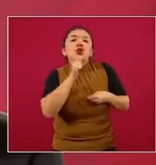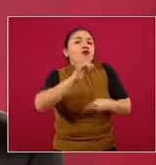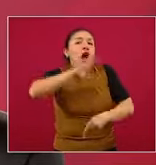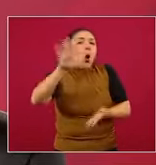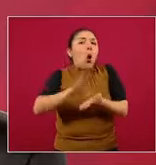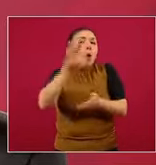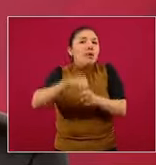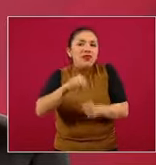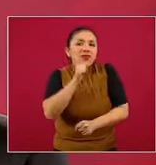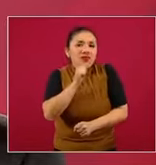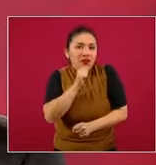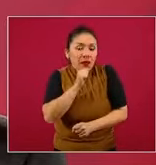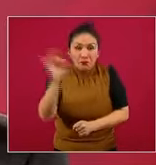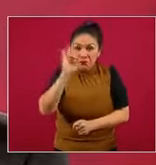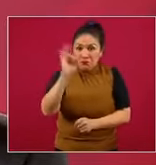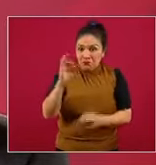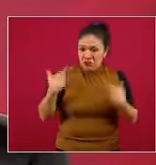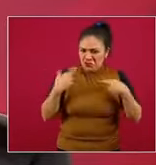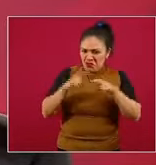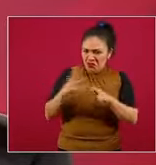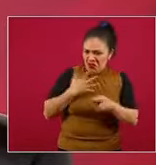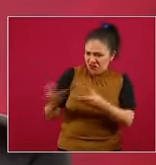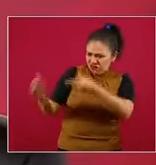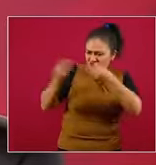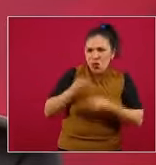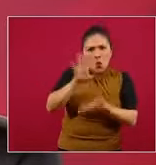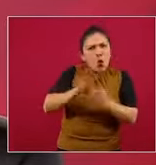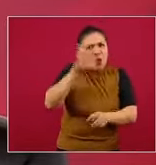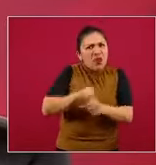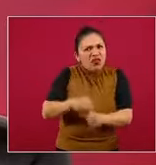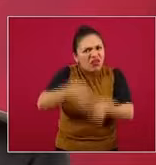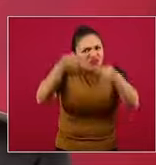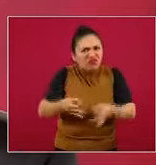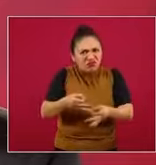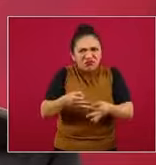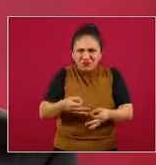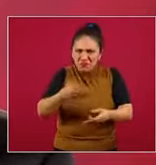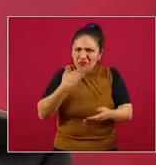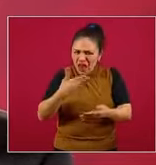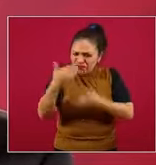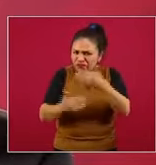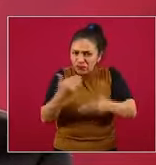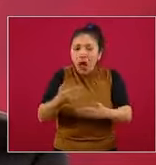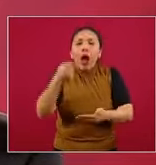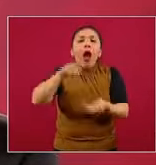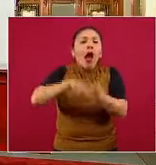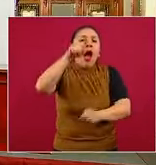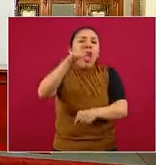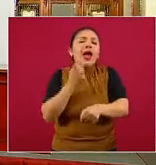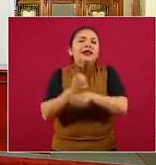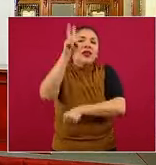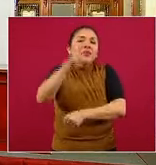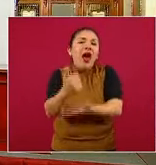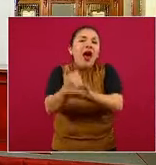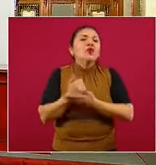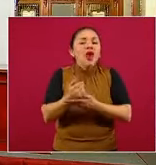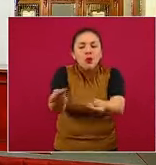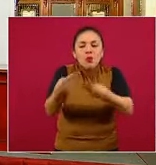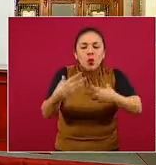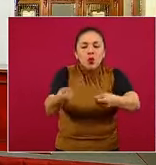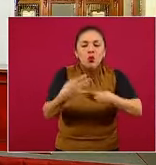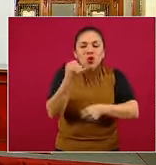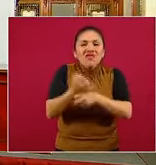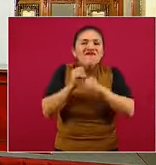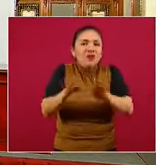incompleta. Si tenemos una representación completa y adecuada y actualizada, es porque el estado está contribuyendo con la información